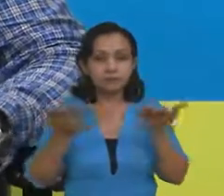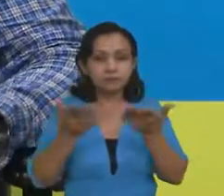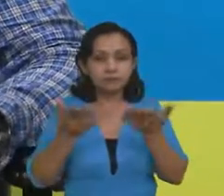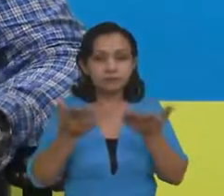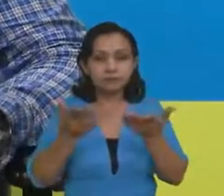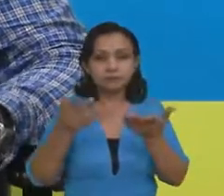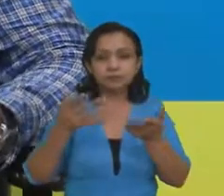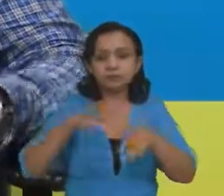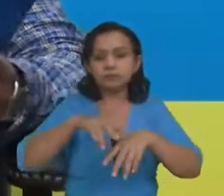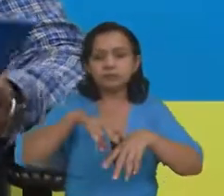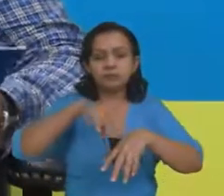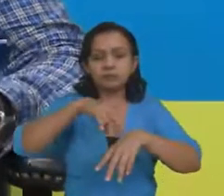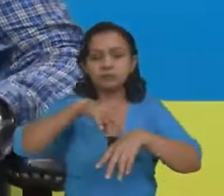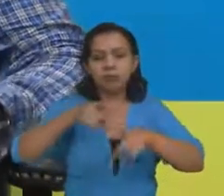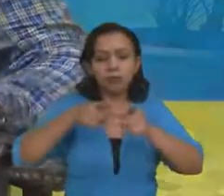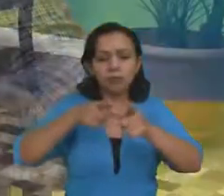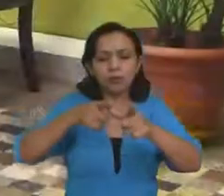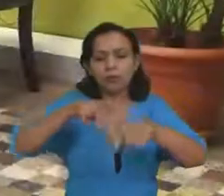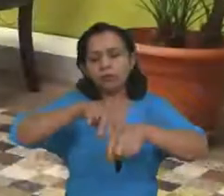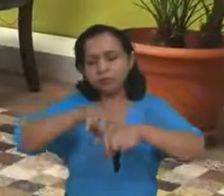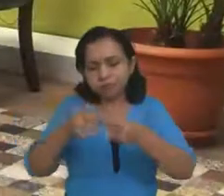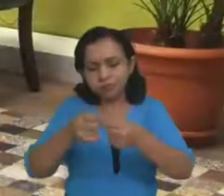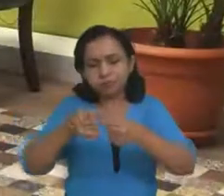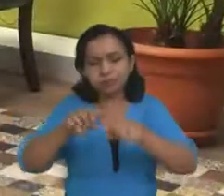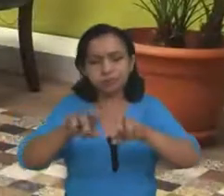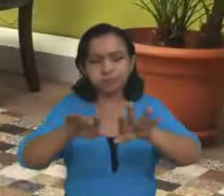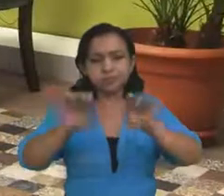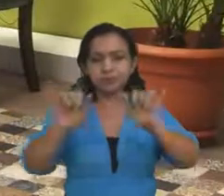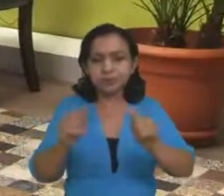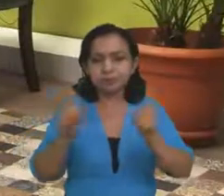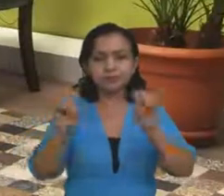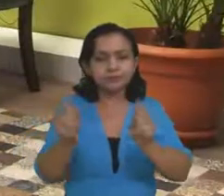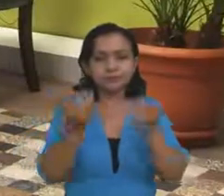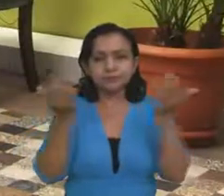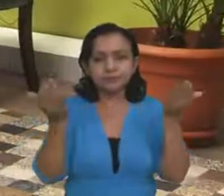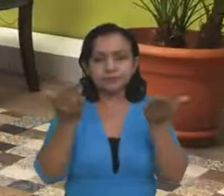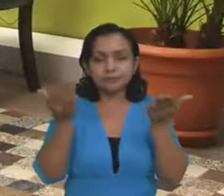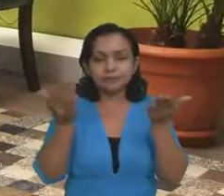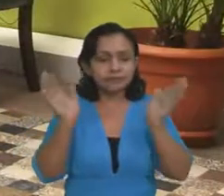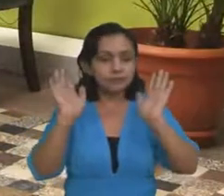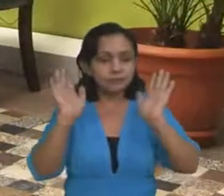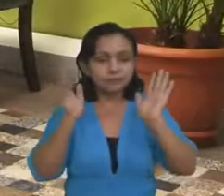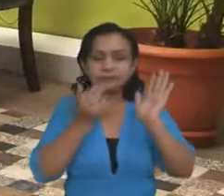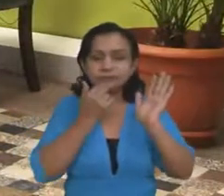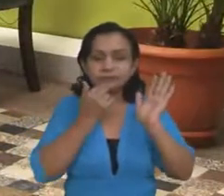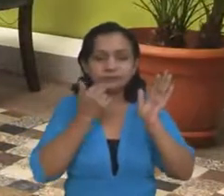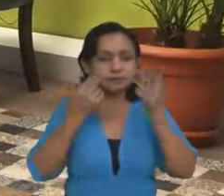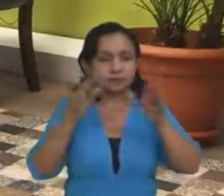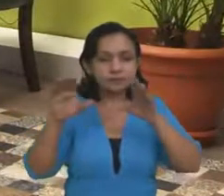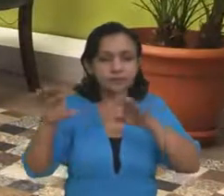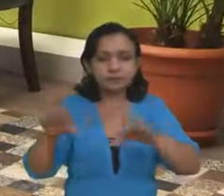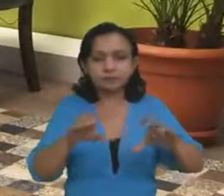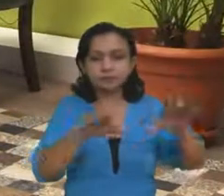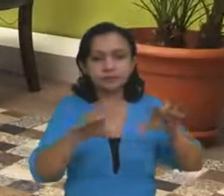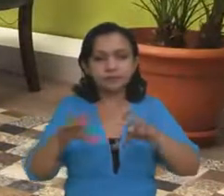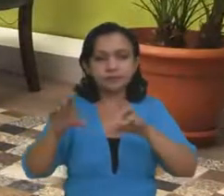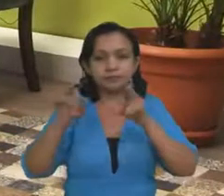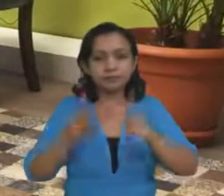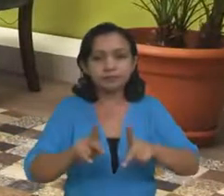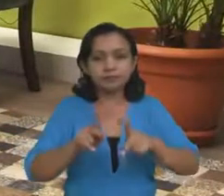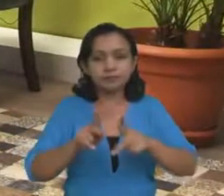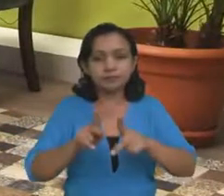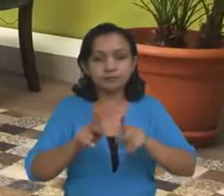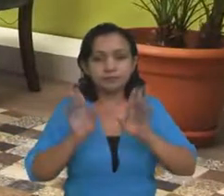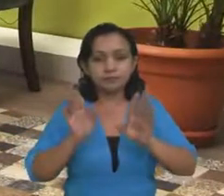se doble el pie, corriendo, jugando, o qué sé yo, alguna actividad. Sí. Viene una persona